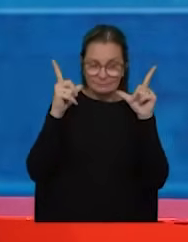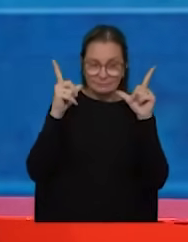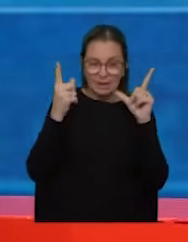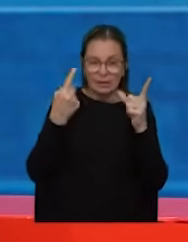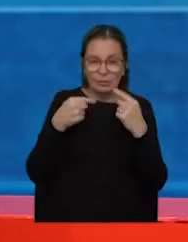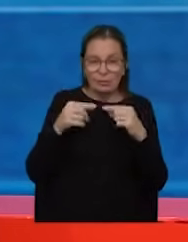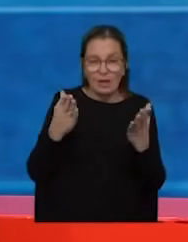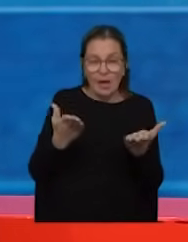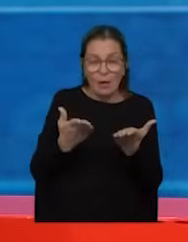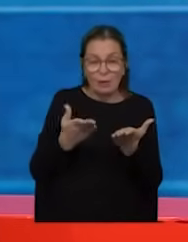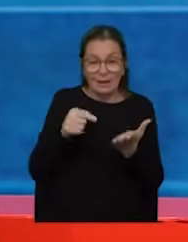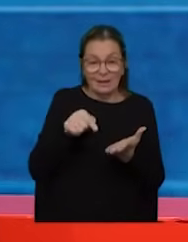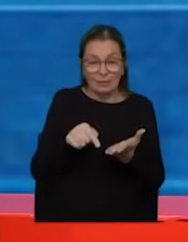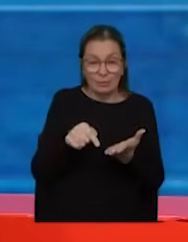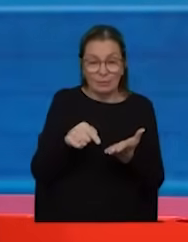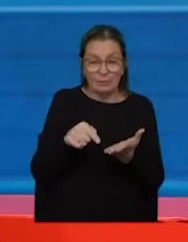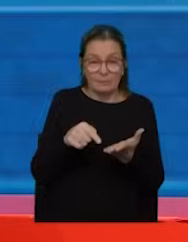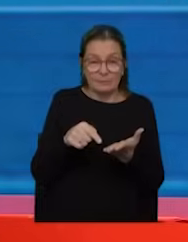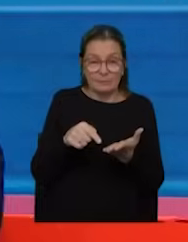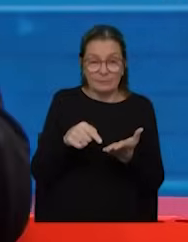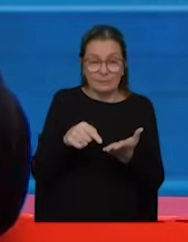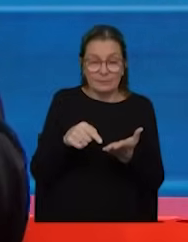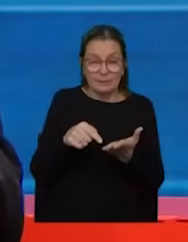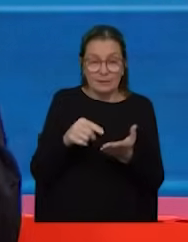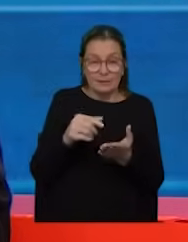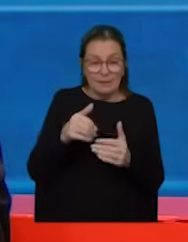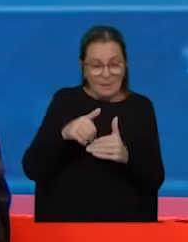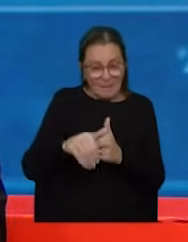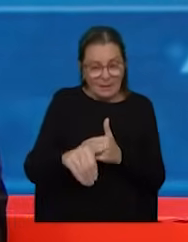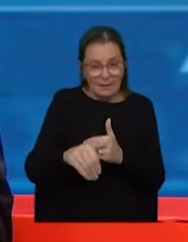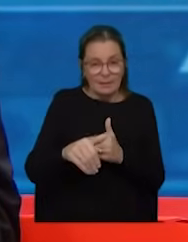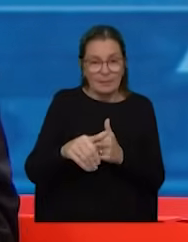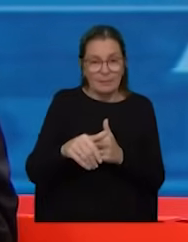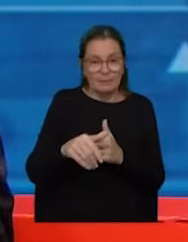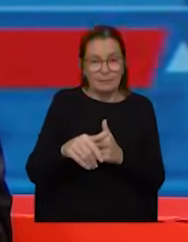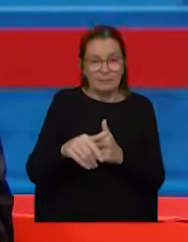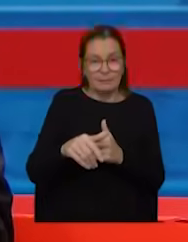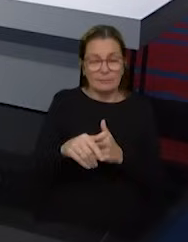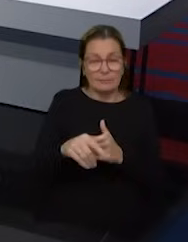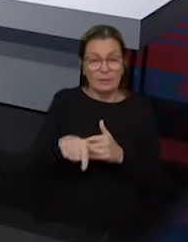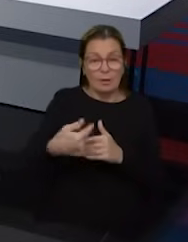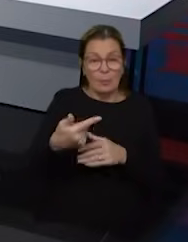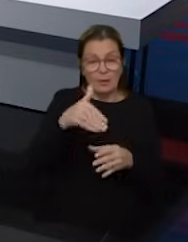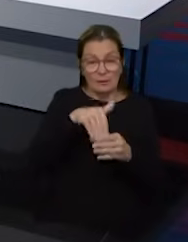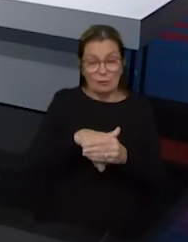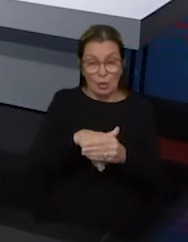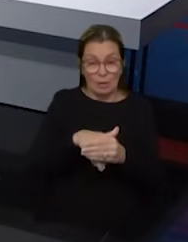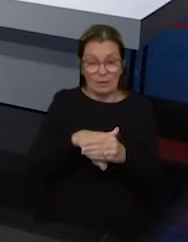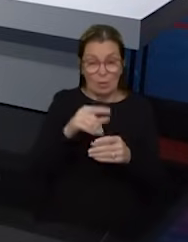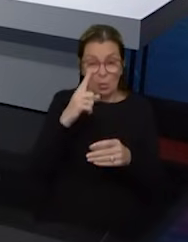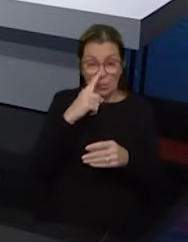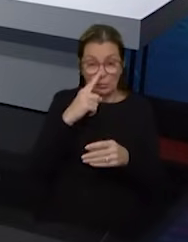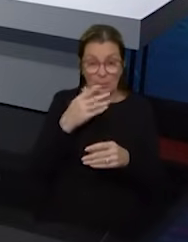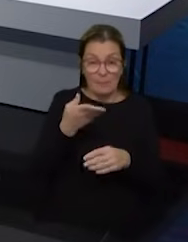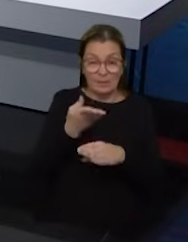y ahora y ahora ocurre esto de que se posterga para para este para después de las elecciones internas le están pidiendo